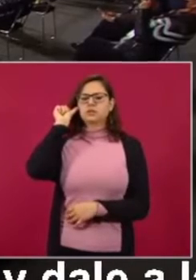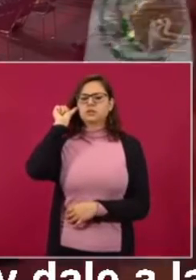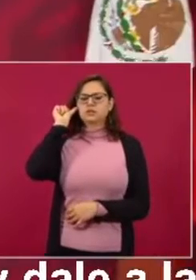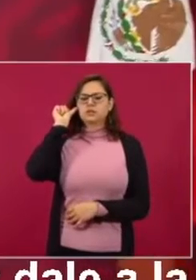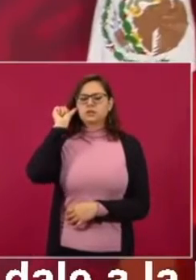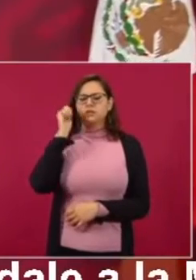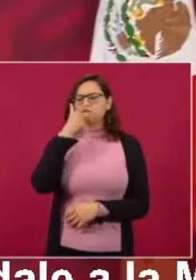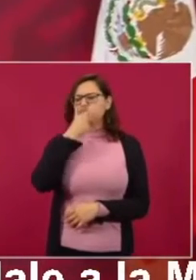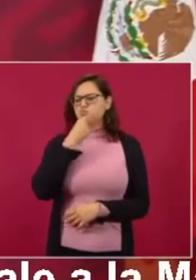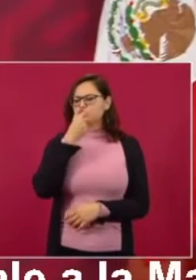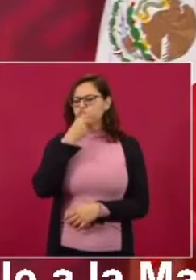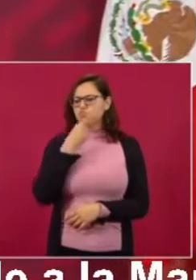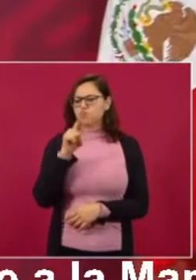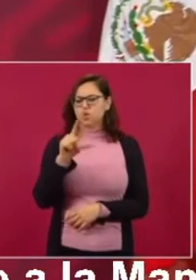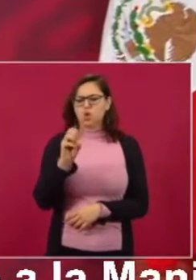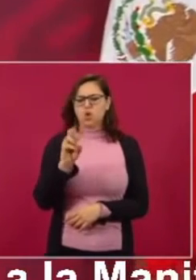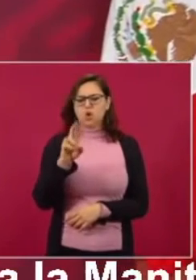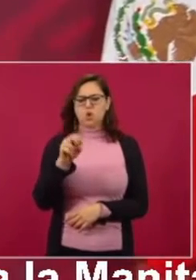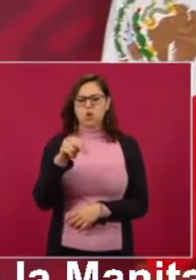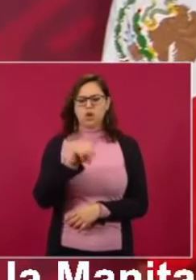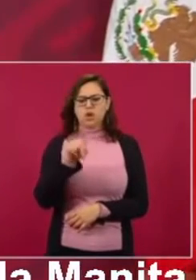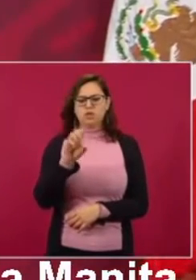lorenzo córdova